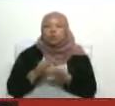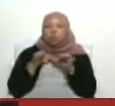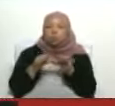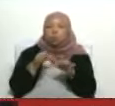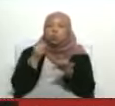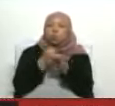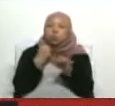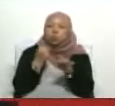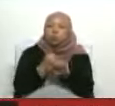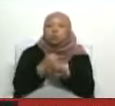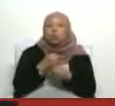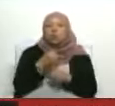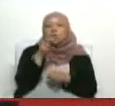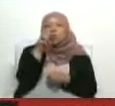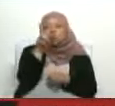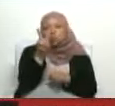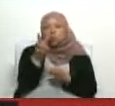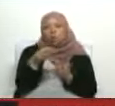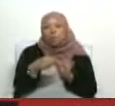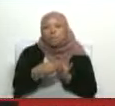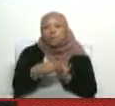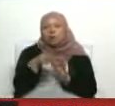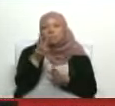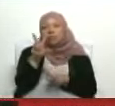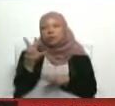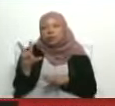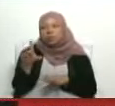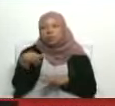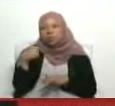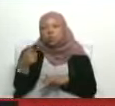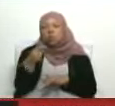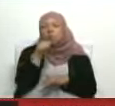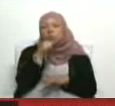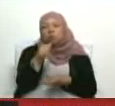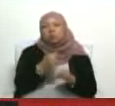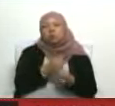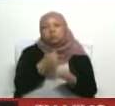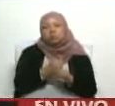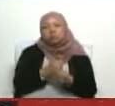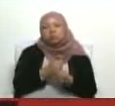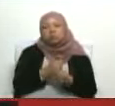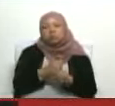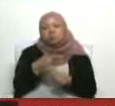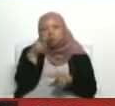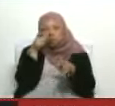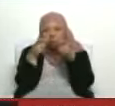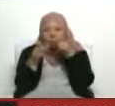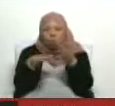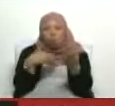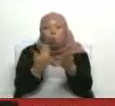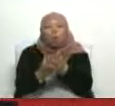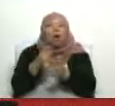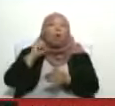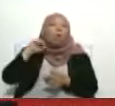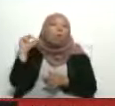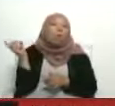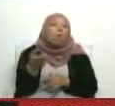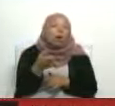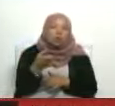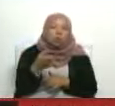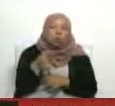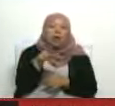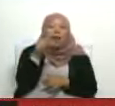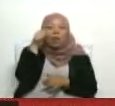en mayo del año 2023, lo hemos denominado caso espionaje Guasgualito. En